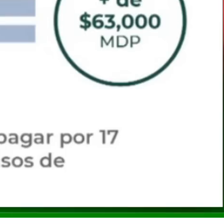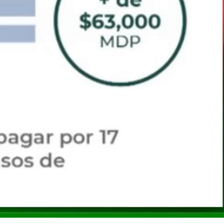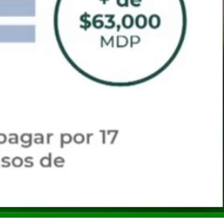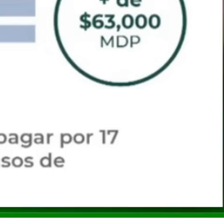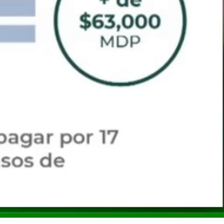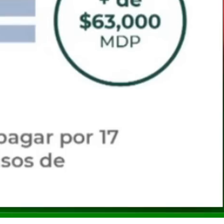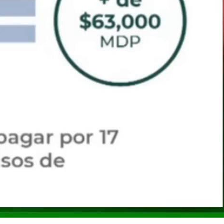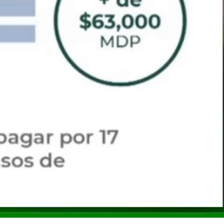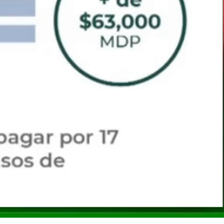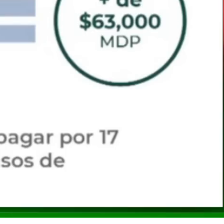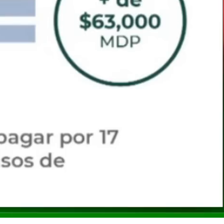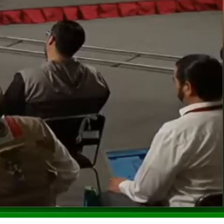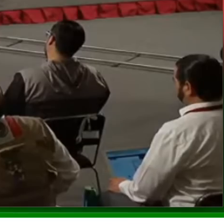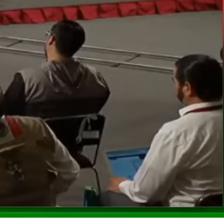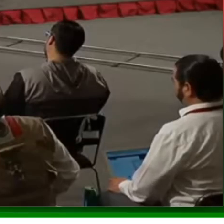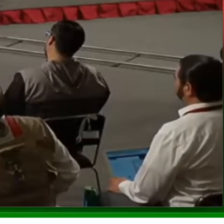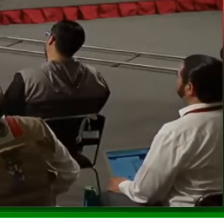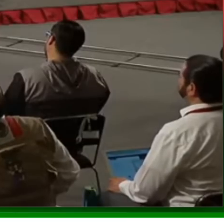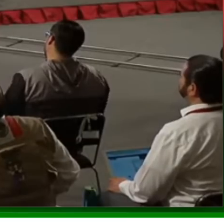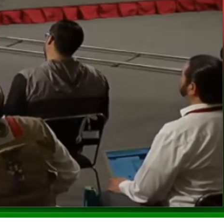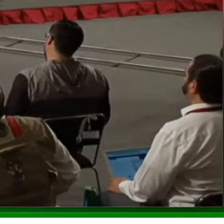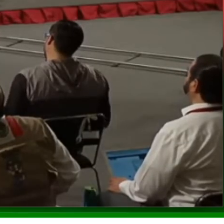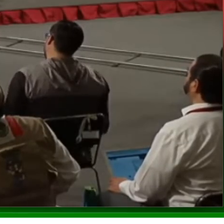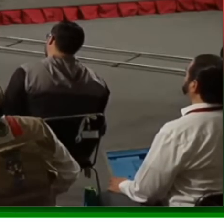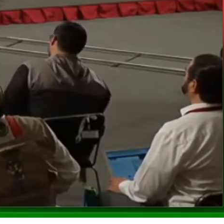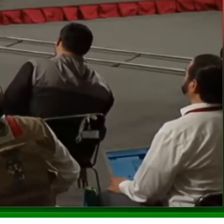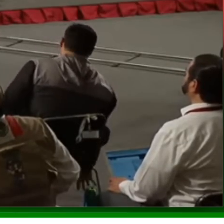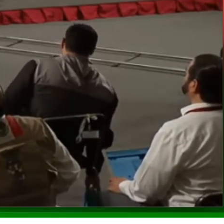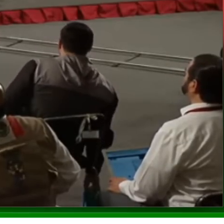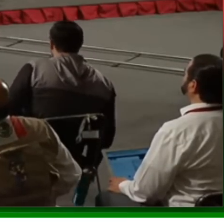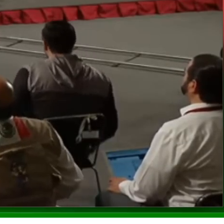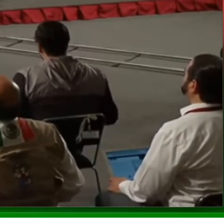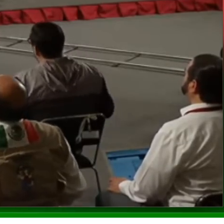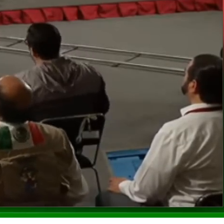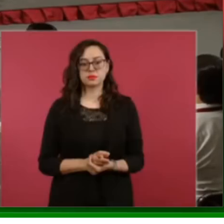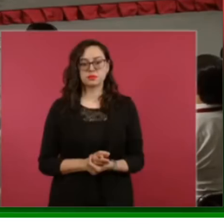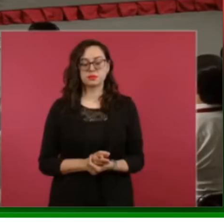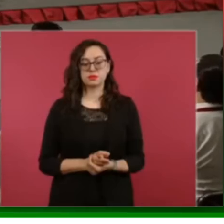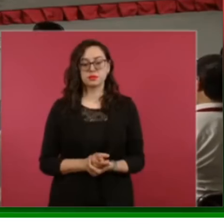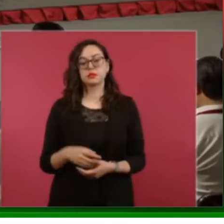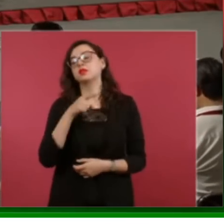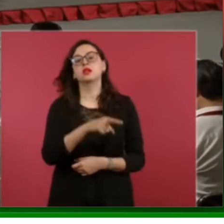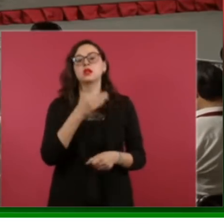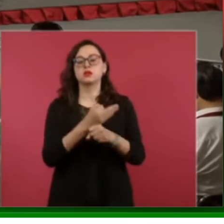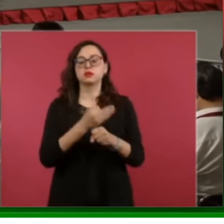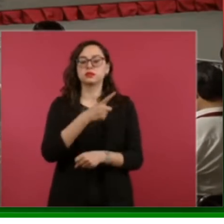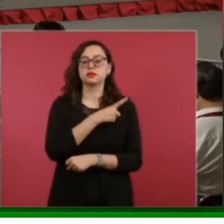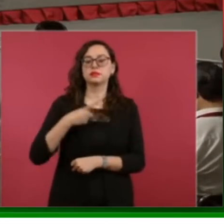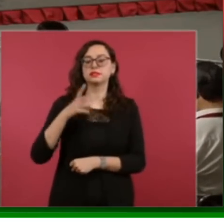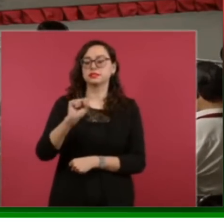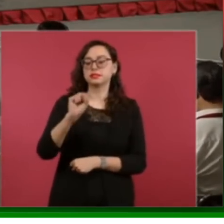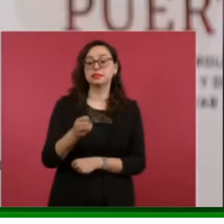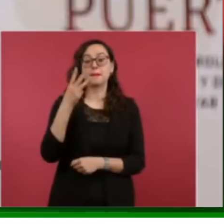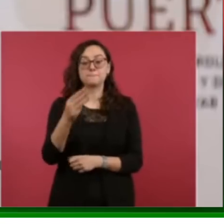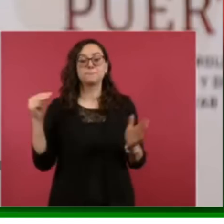Obrador, el SAT ha emitido créditos fiscales por 10,000 millones de pesos, teniendo un adeudo de 63,000 millones de pesos. Eso es lo que